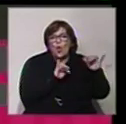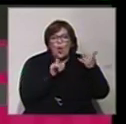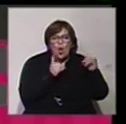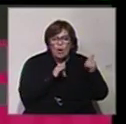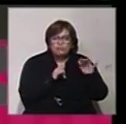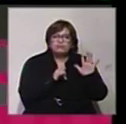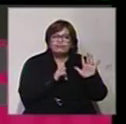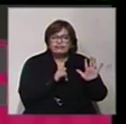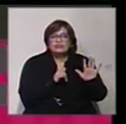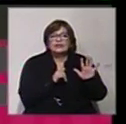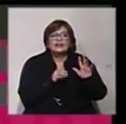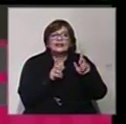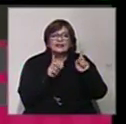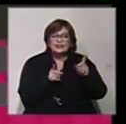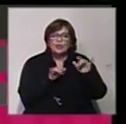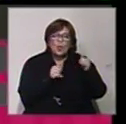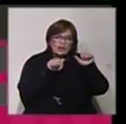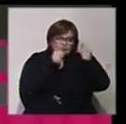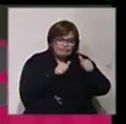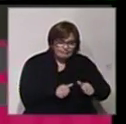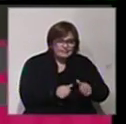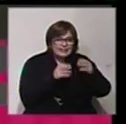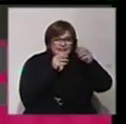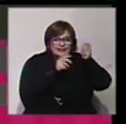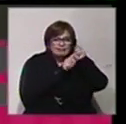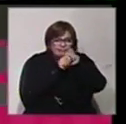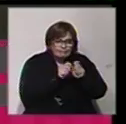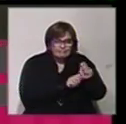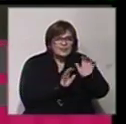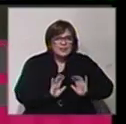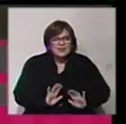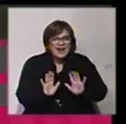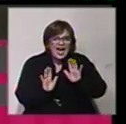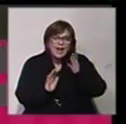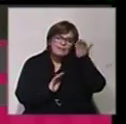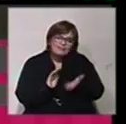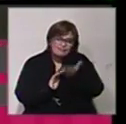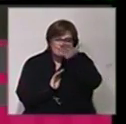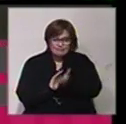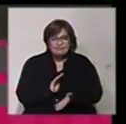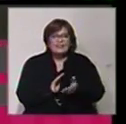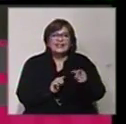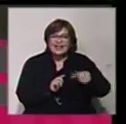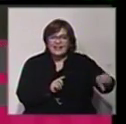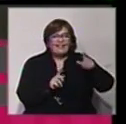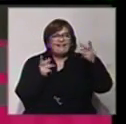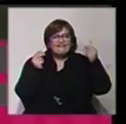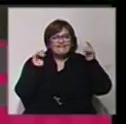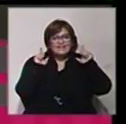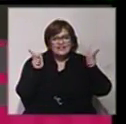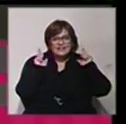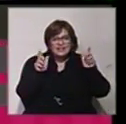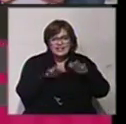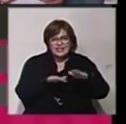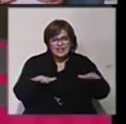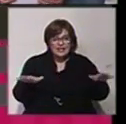pero hay talleres de escultura, de creación de personajes. Digamos, hay toda una zona como para que disfruten los chicos, muy muy, muy importante.